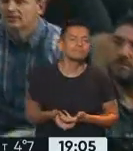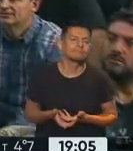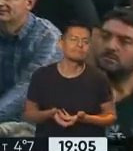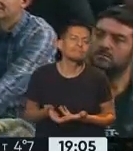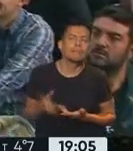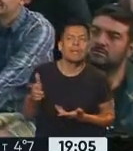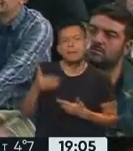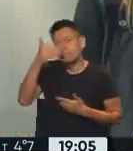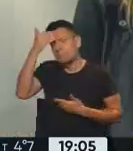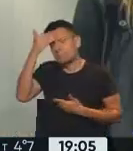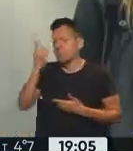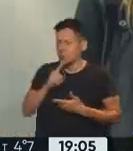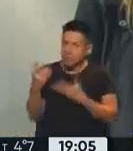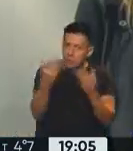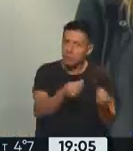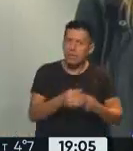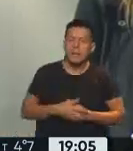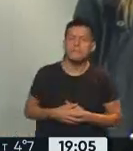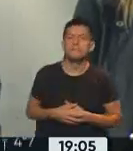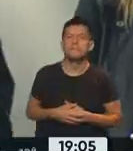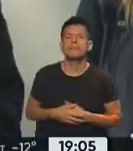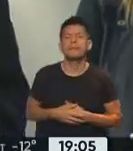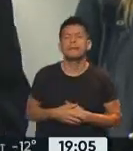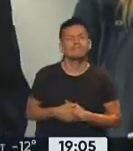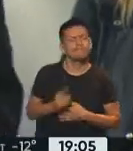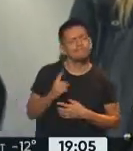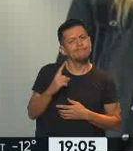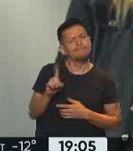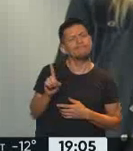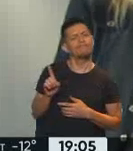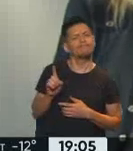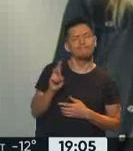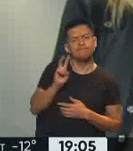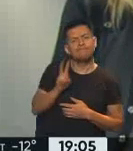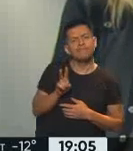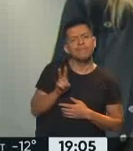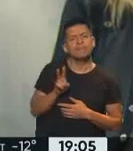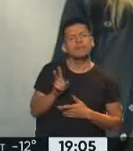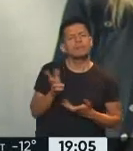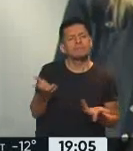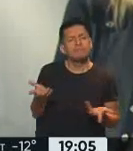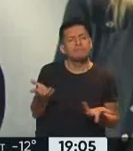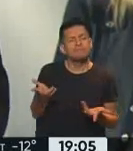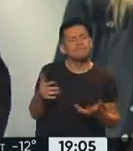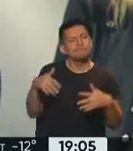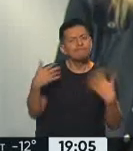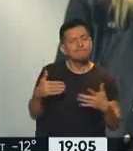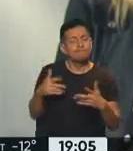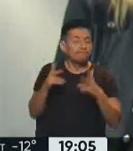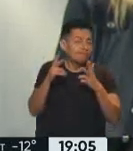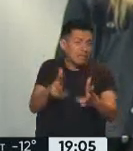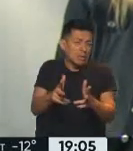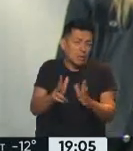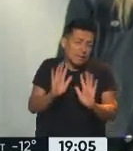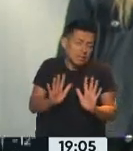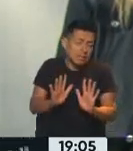cara de distraídos. Entonces a uno le llama la atención. Y a mí me llama poderosamente la atención y lo digo con toda la